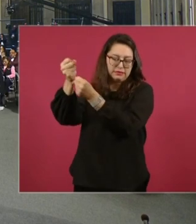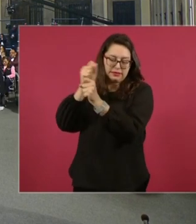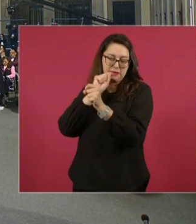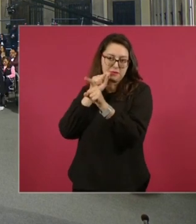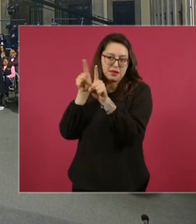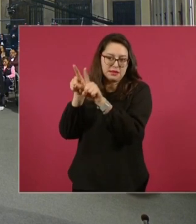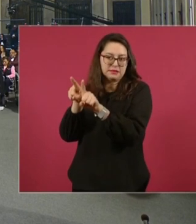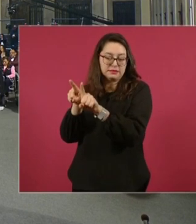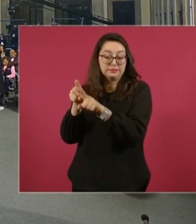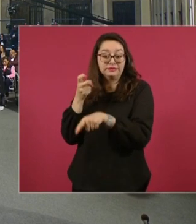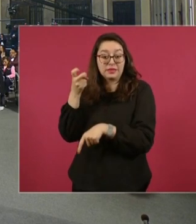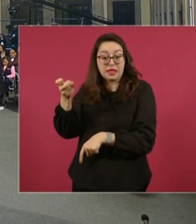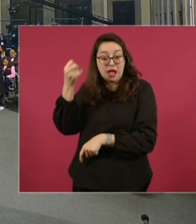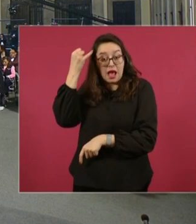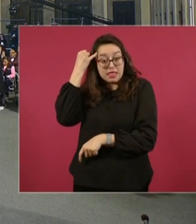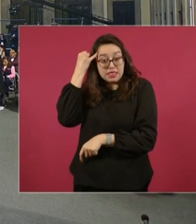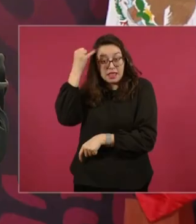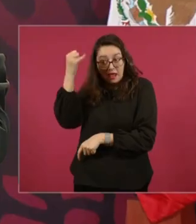Es